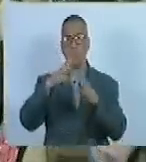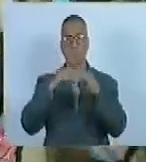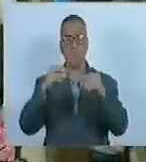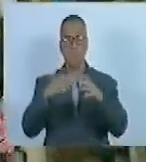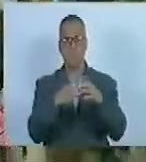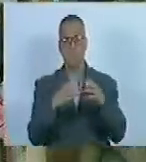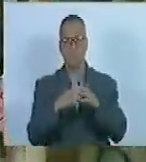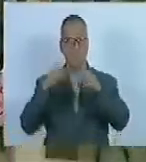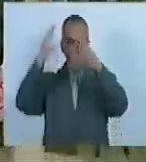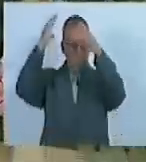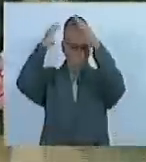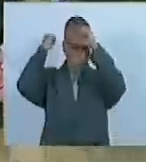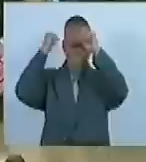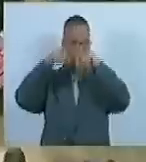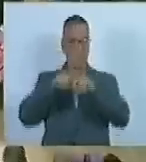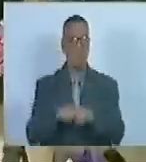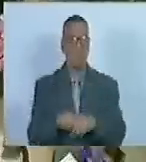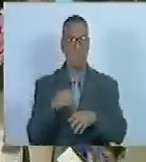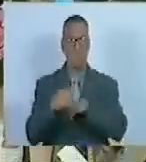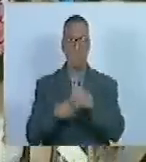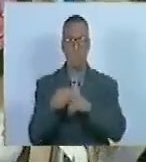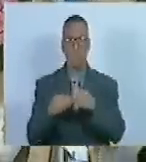diplomático, le tocó